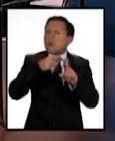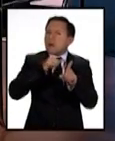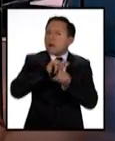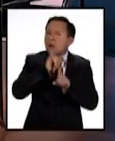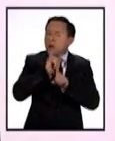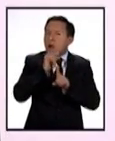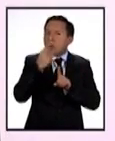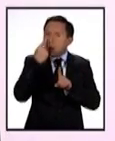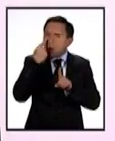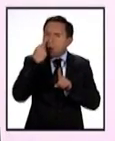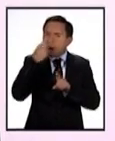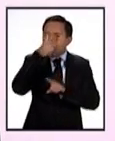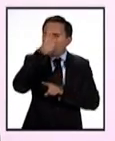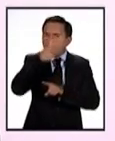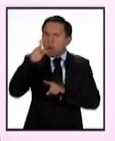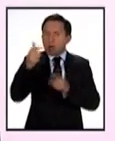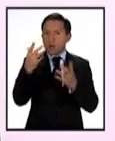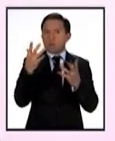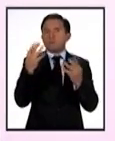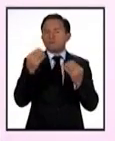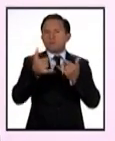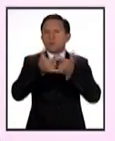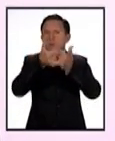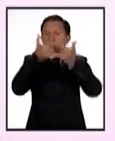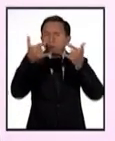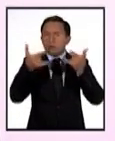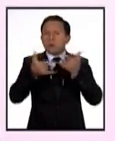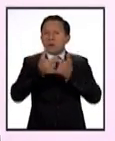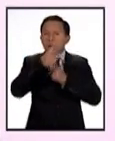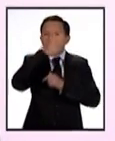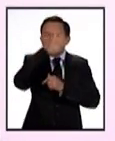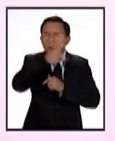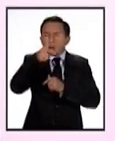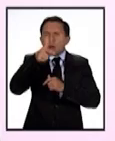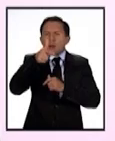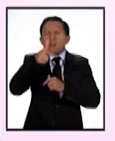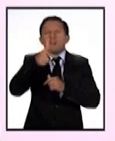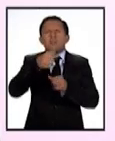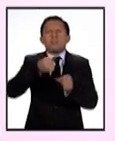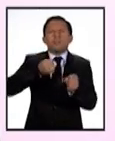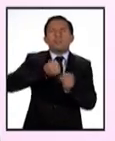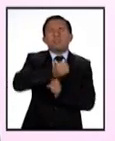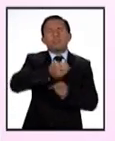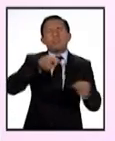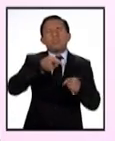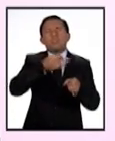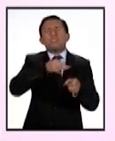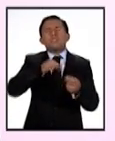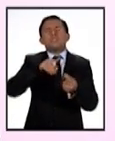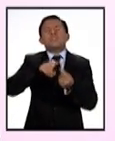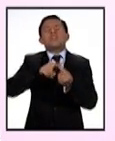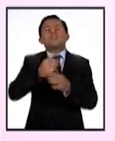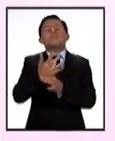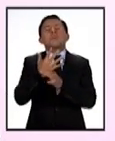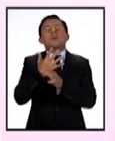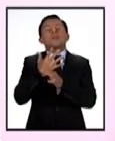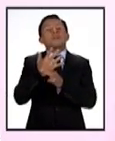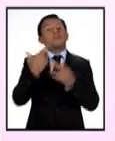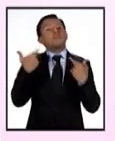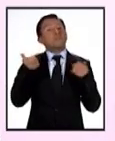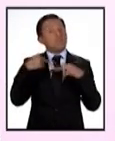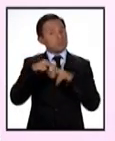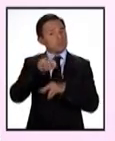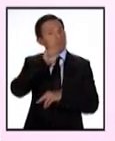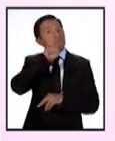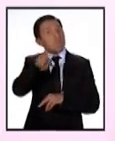donde los perpetradores de la violencia son los propios profesores, algo que es muy preocupante. Juan Antonio,